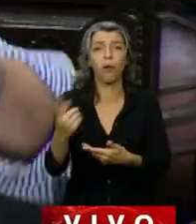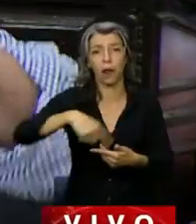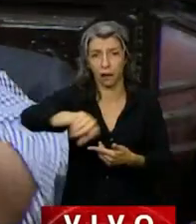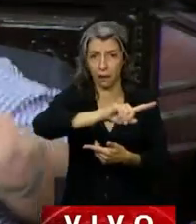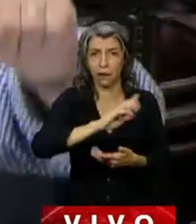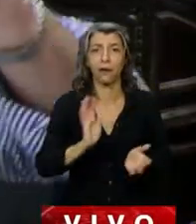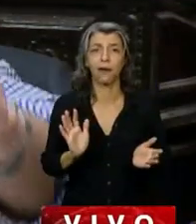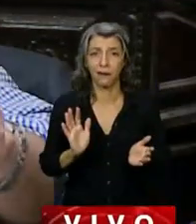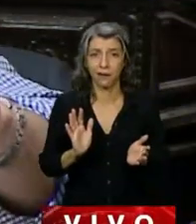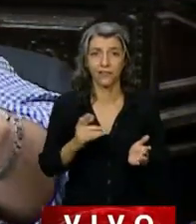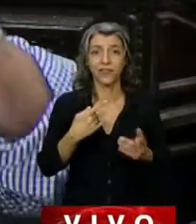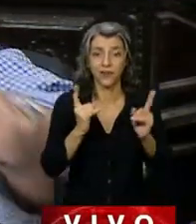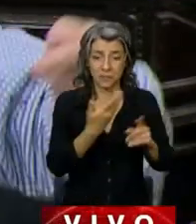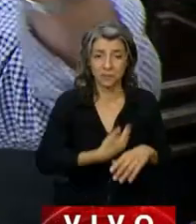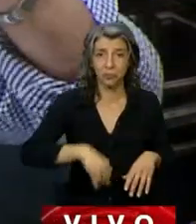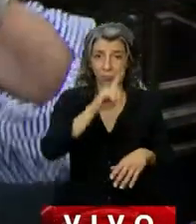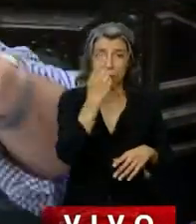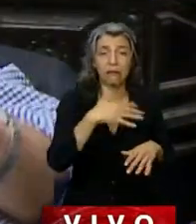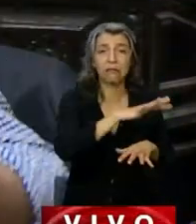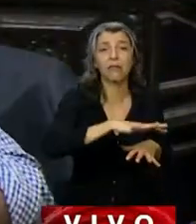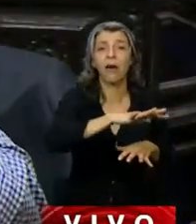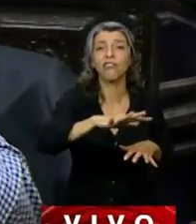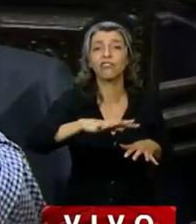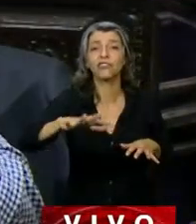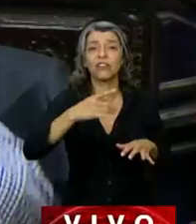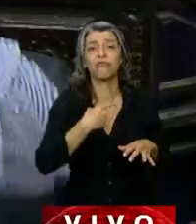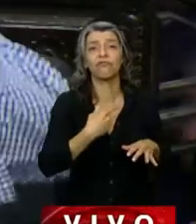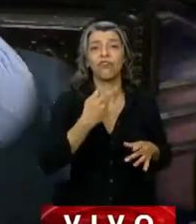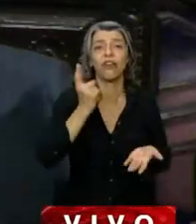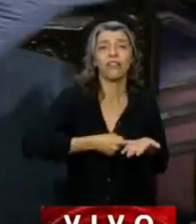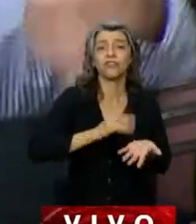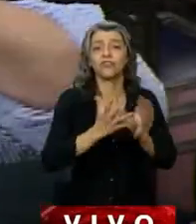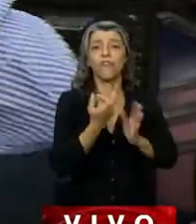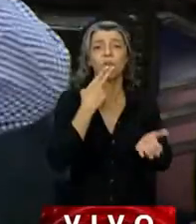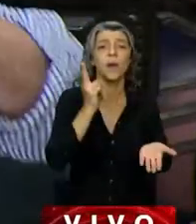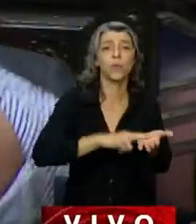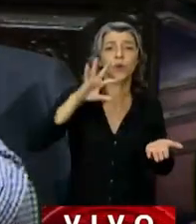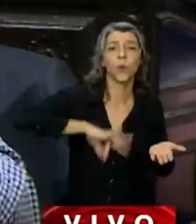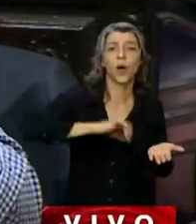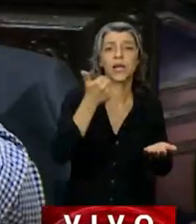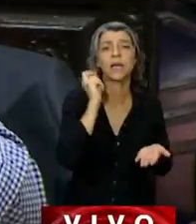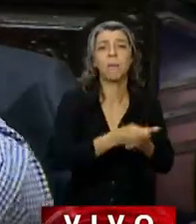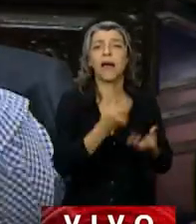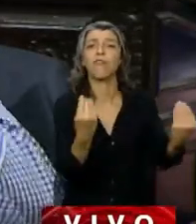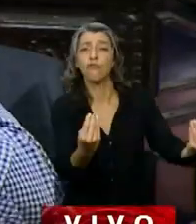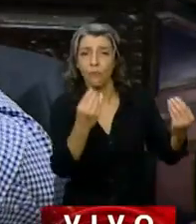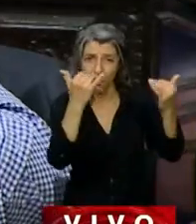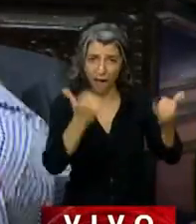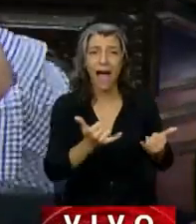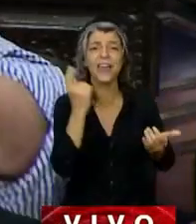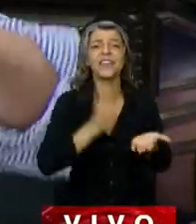Cada uno de los sectores del Estado que deciden cómo pagan el impuesto a las ganancias. Por ejemplo, todos los que estamos acá. ¿Por